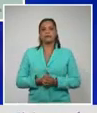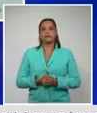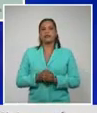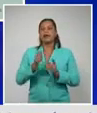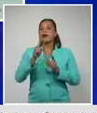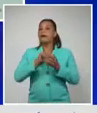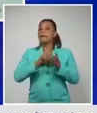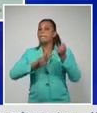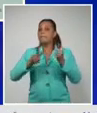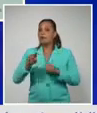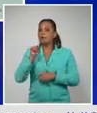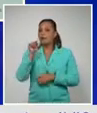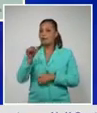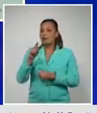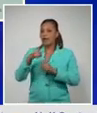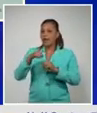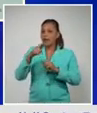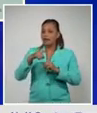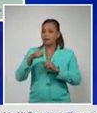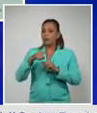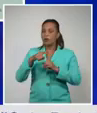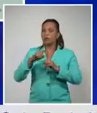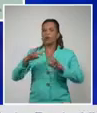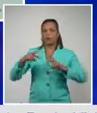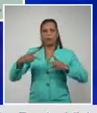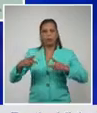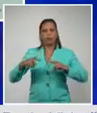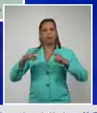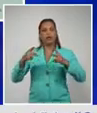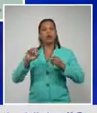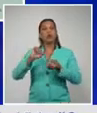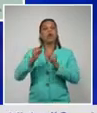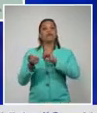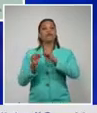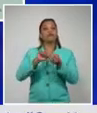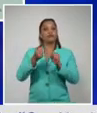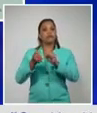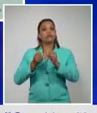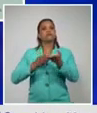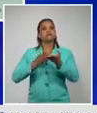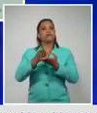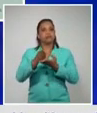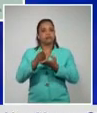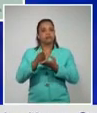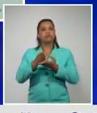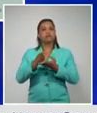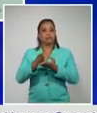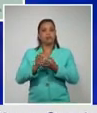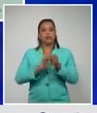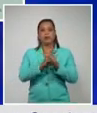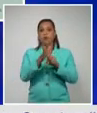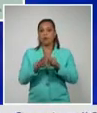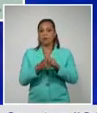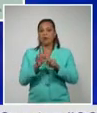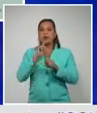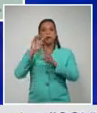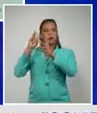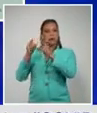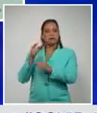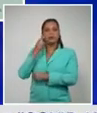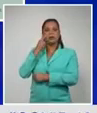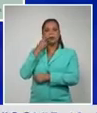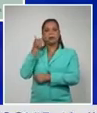que hemos reiterado el control que ha mantenido sobre la pandemia y los resultados